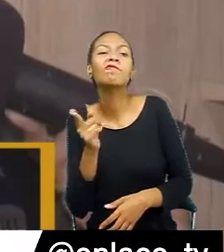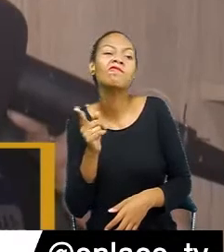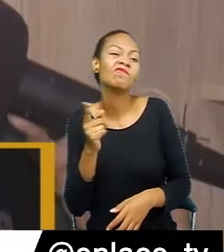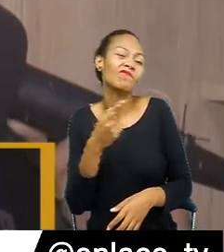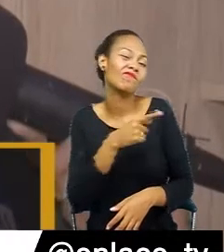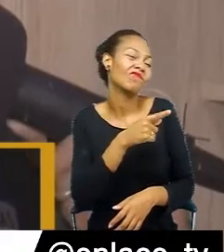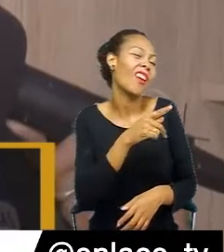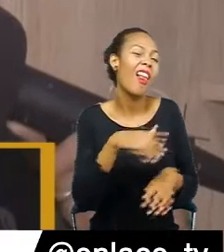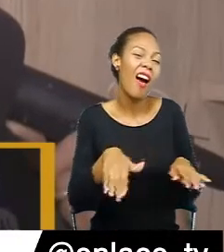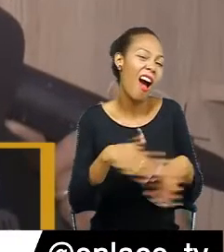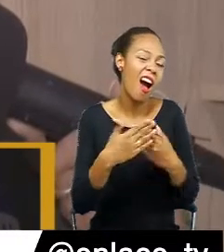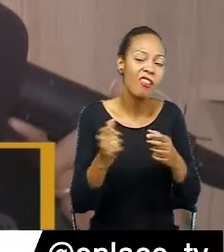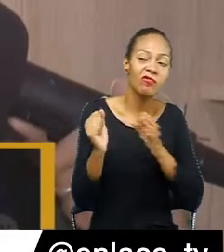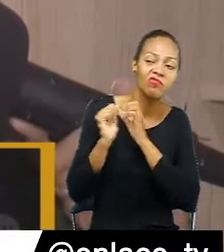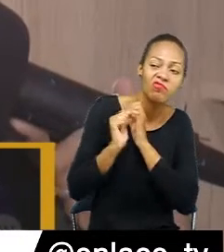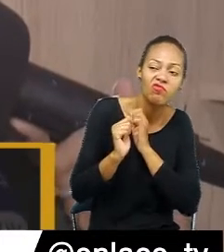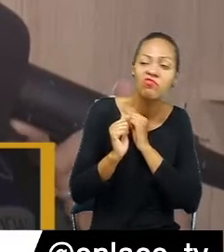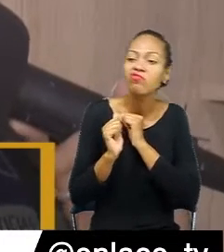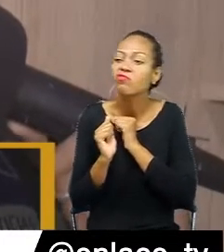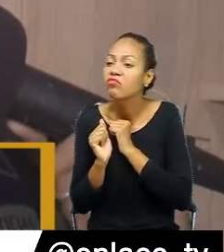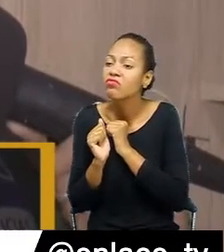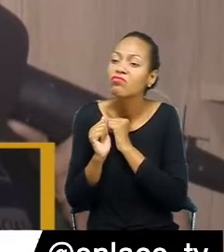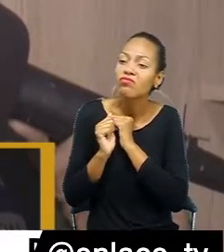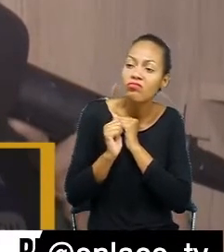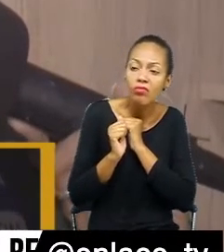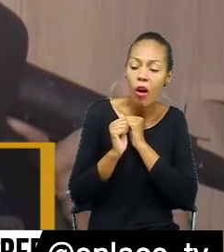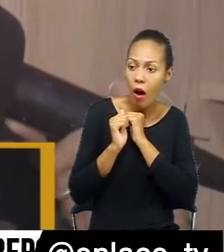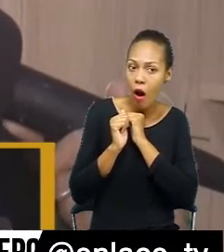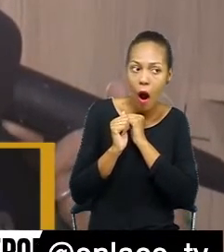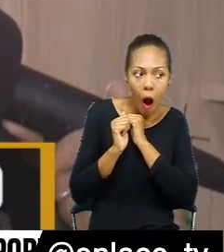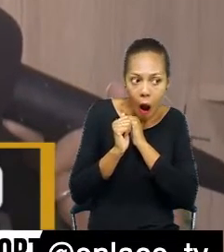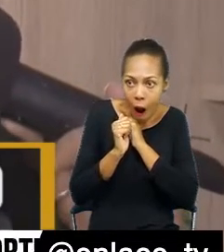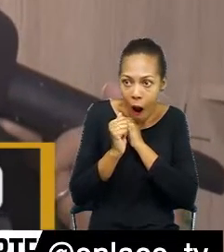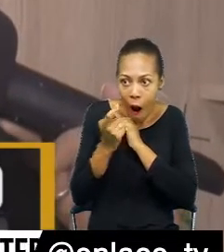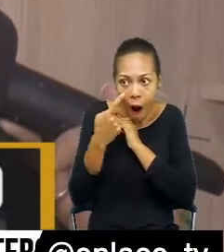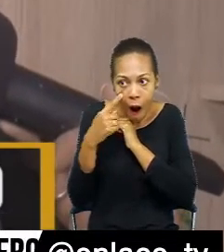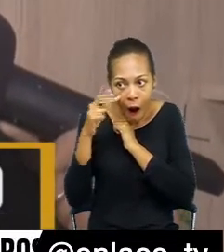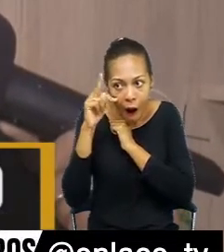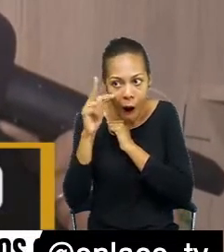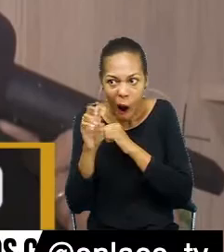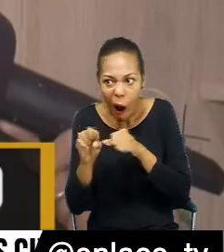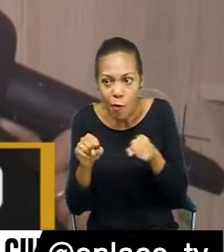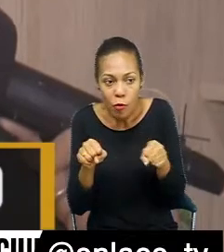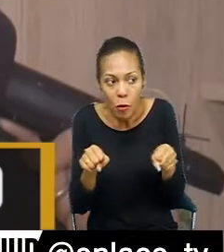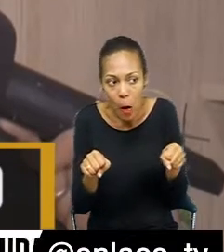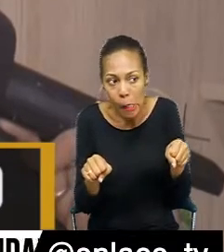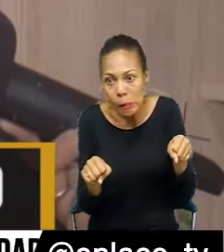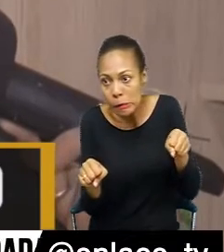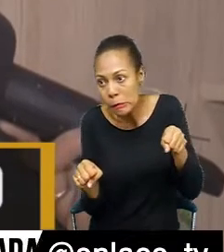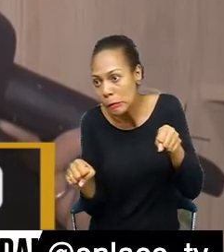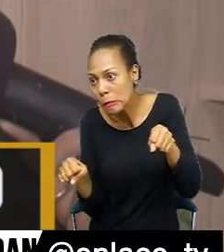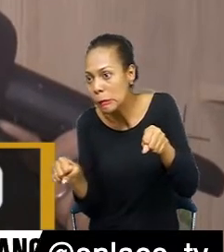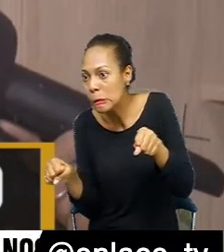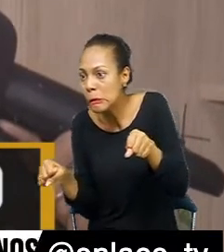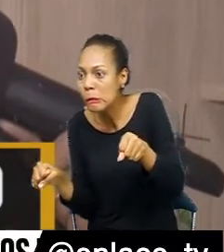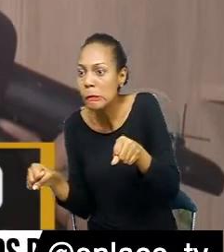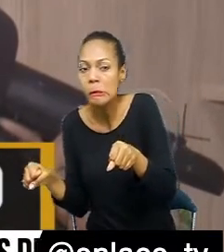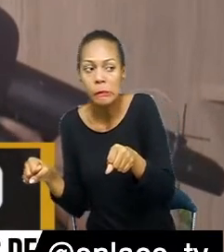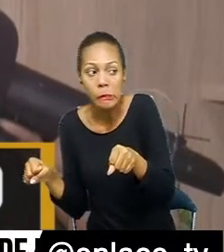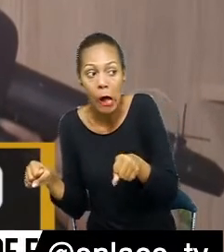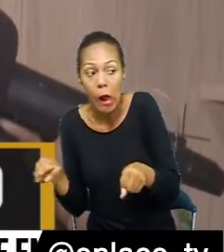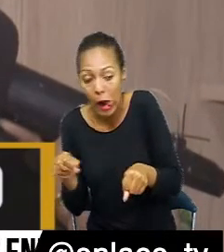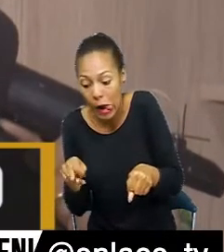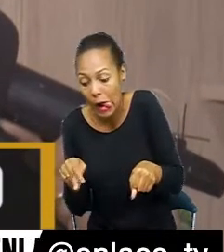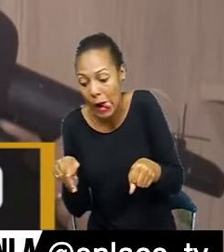habitante el cual iba a conducir esta moto hacia un lugar ya que ya habíamos con policía judicial, ya